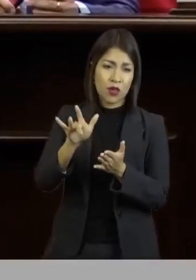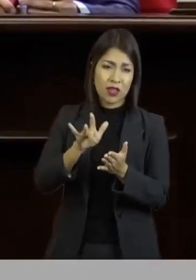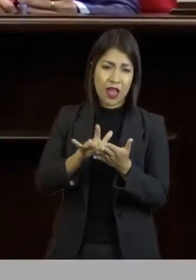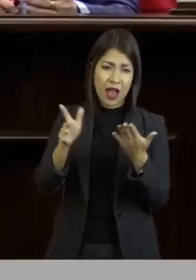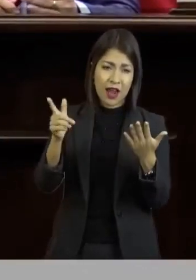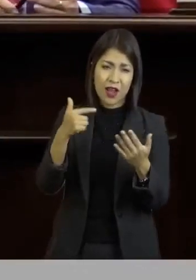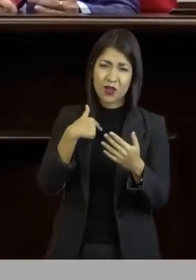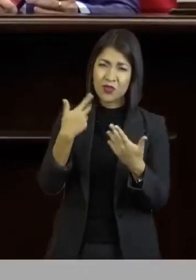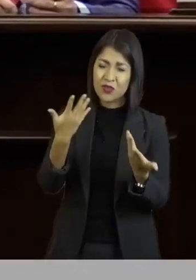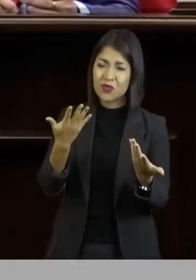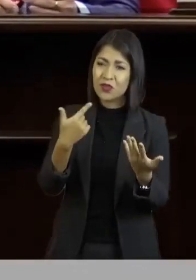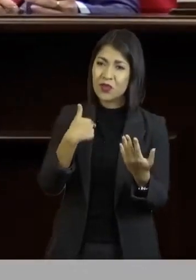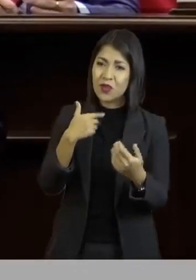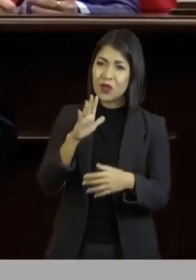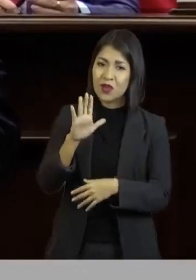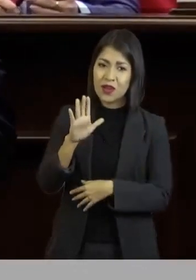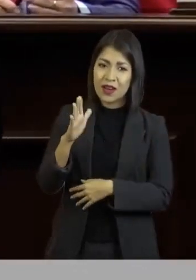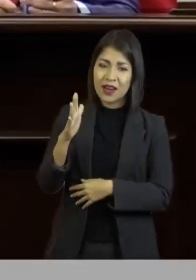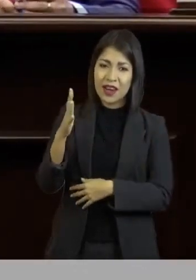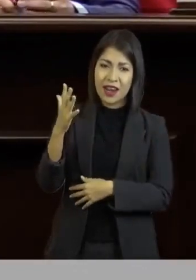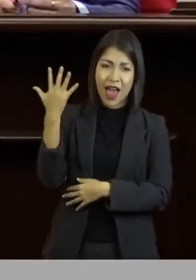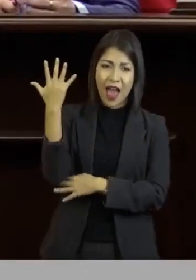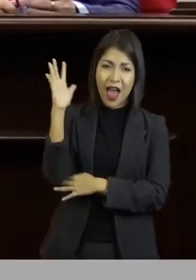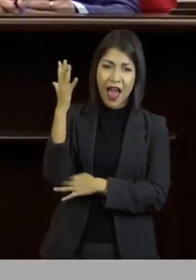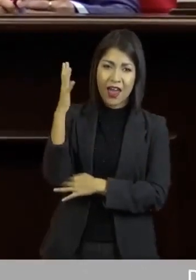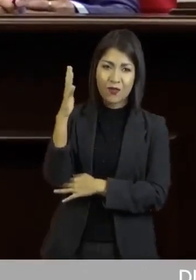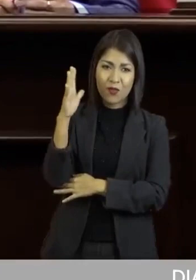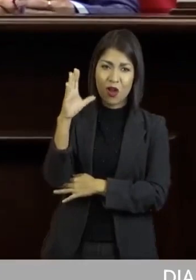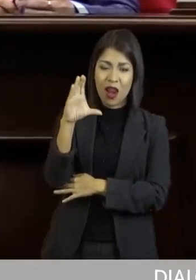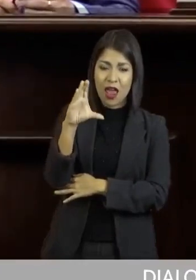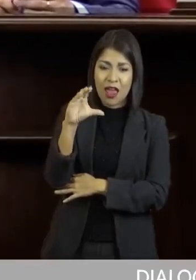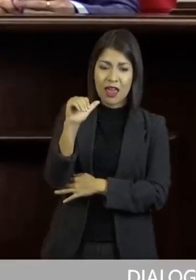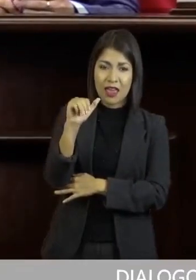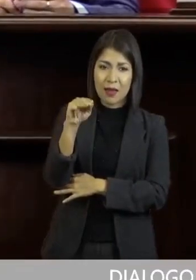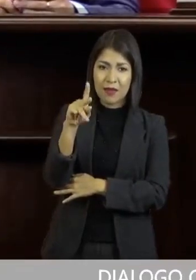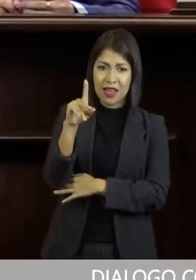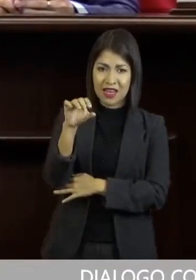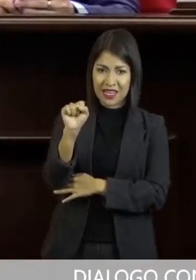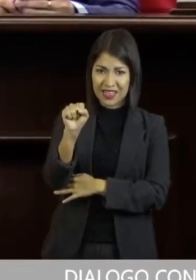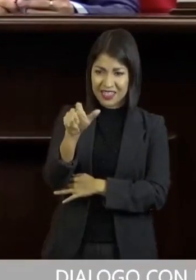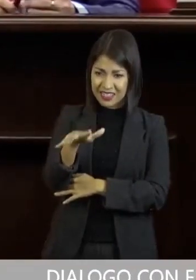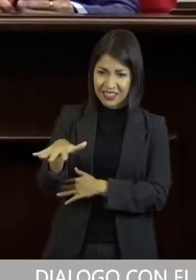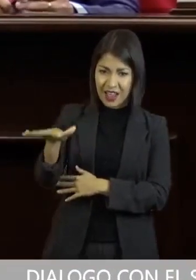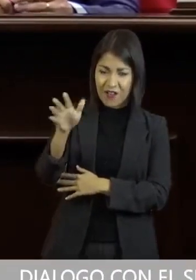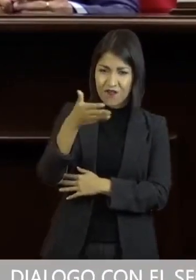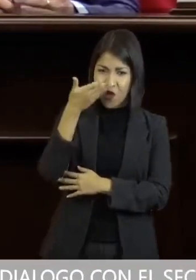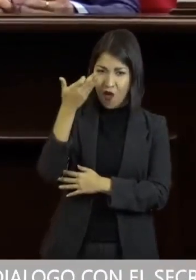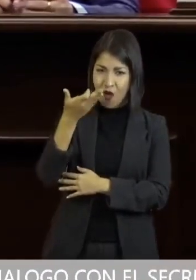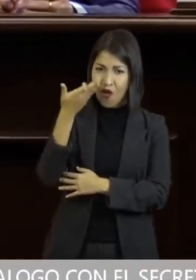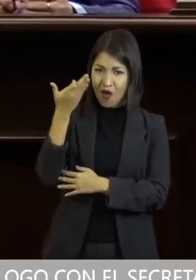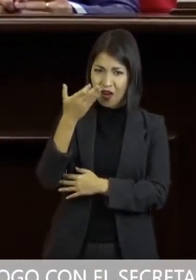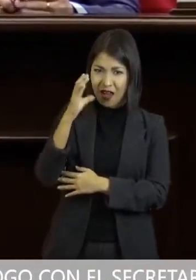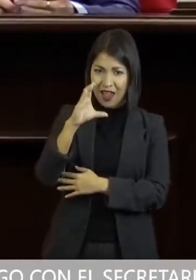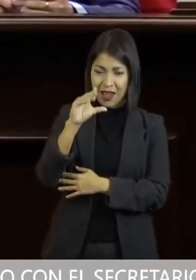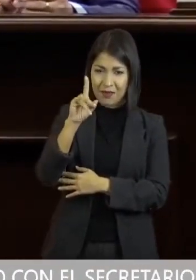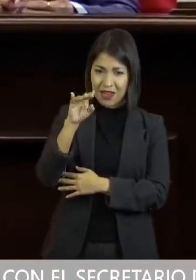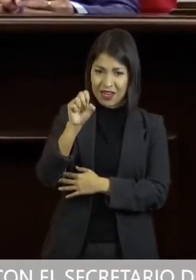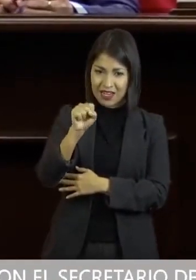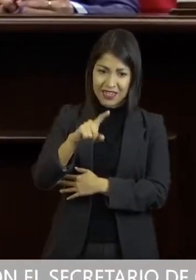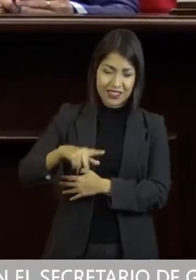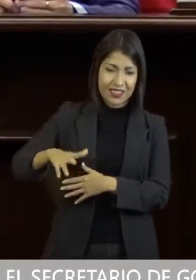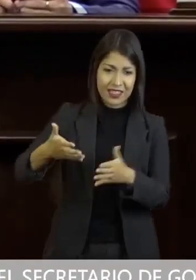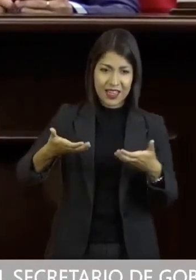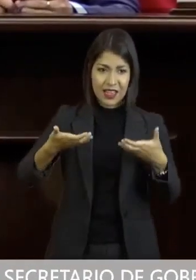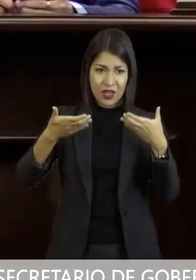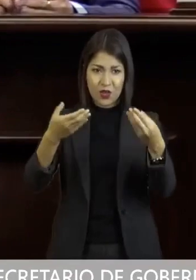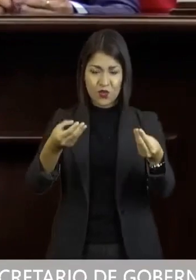que están ahí en la calzada? Las camelinas. Hay una calzada hermosa aquí en Morelia,